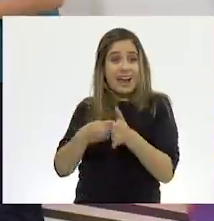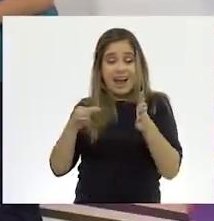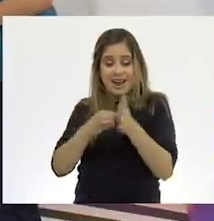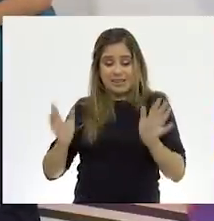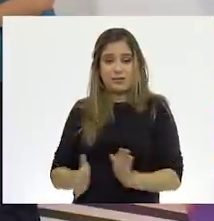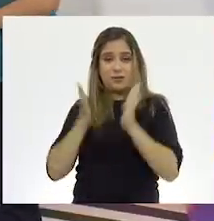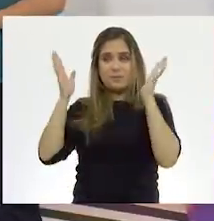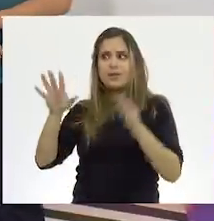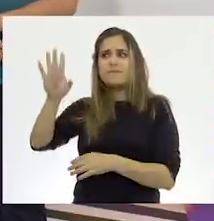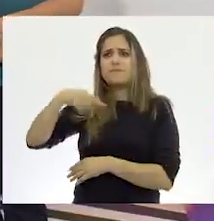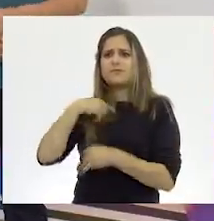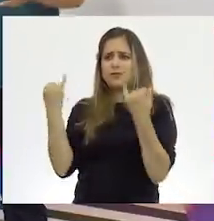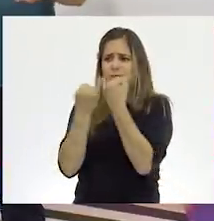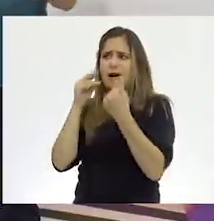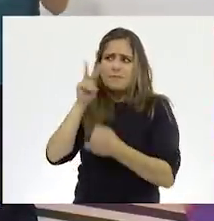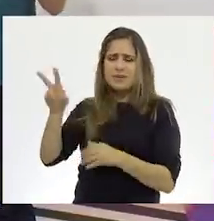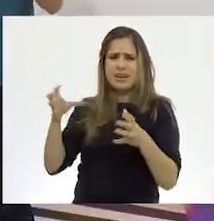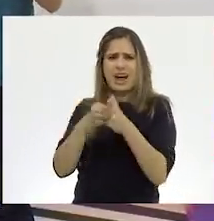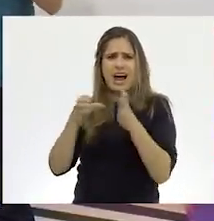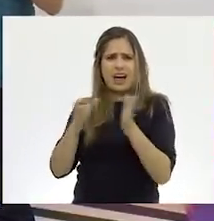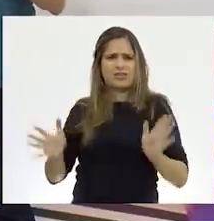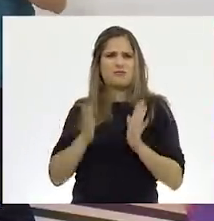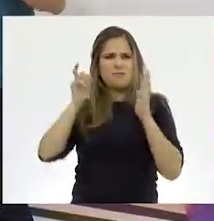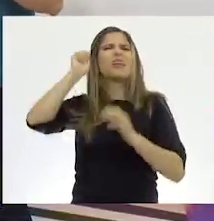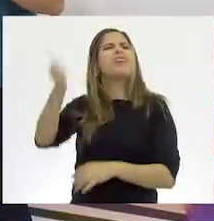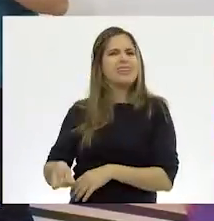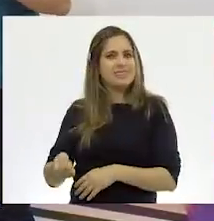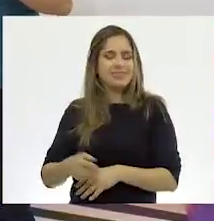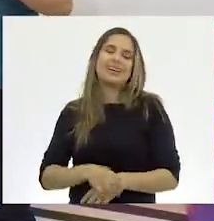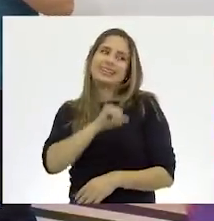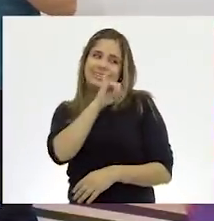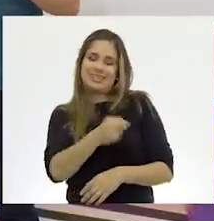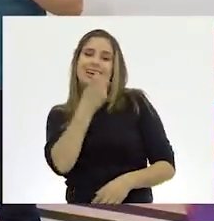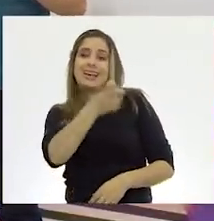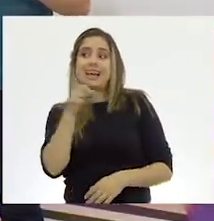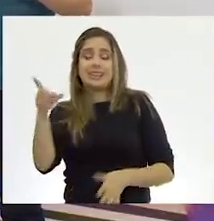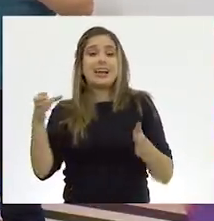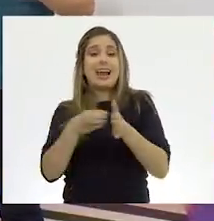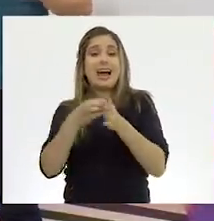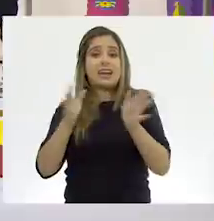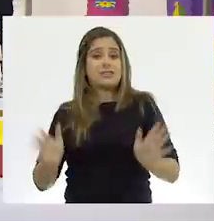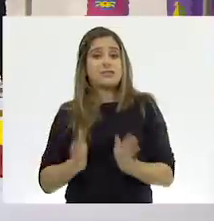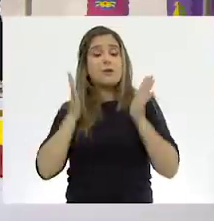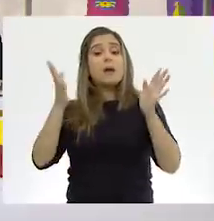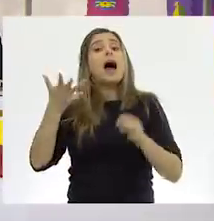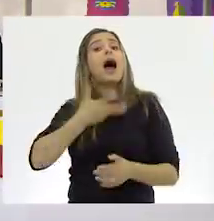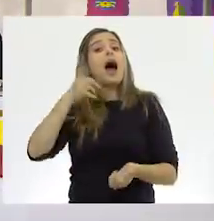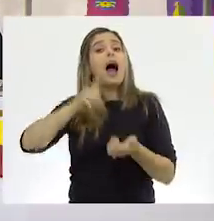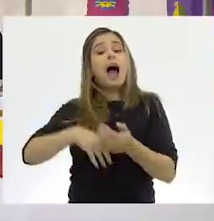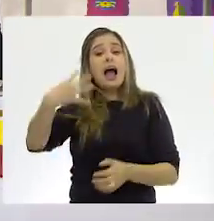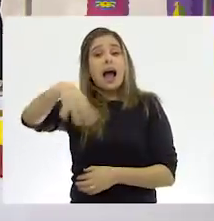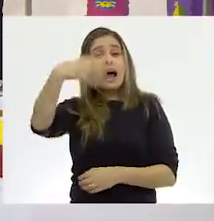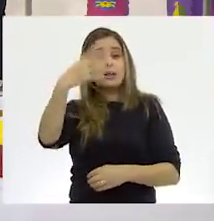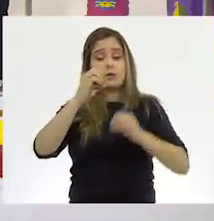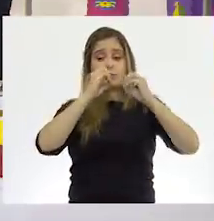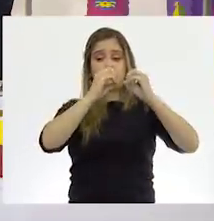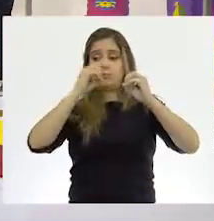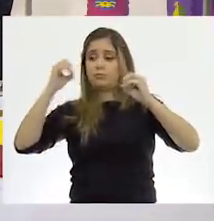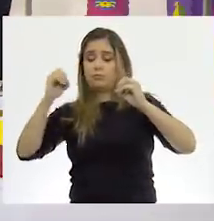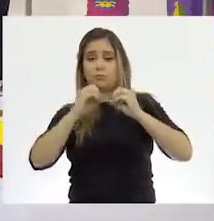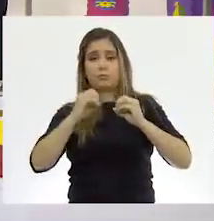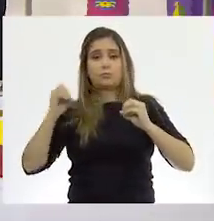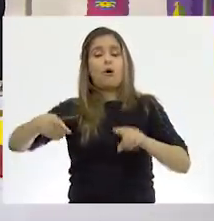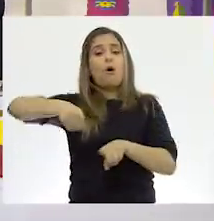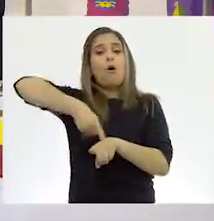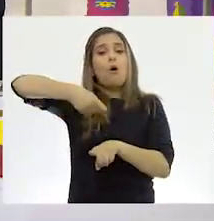daba mucha curiosidad, la verdad. Porque es la caja sorpresa. Tenemos 14 círculos amarillos que se pueden romper